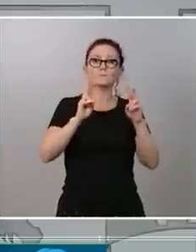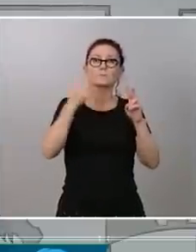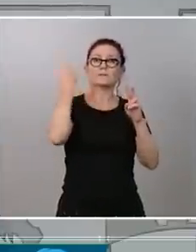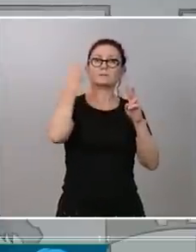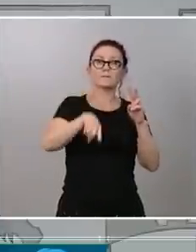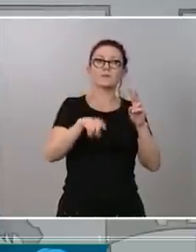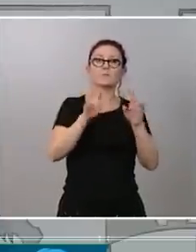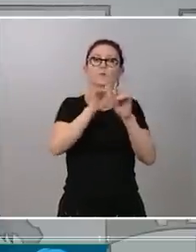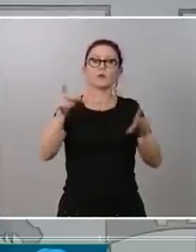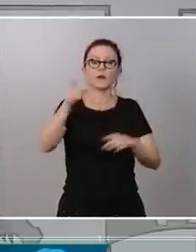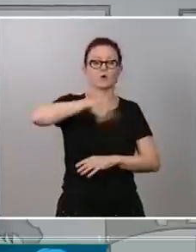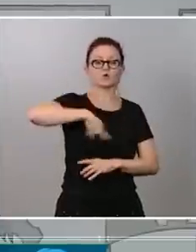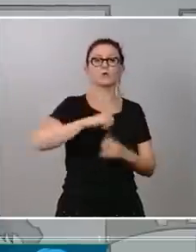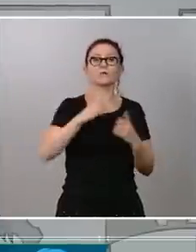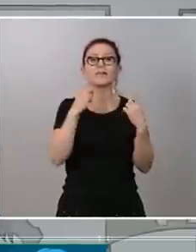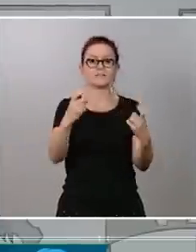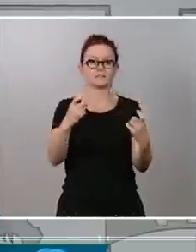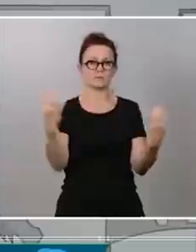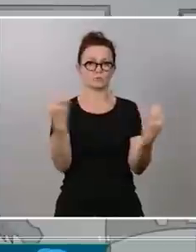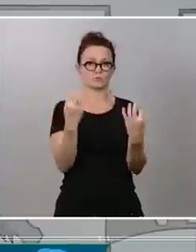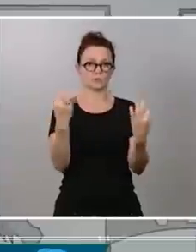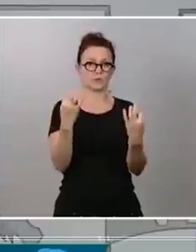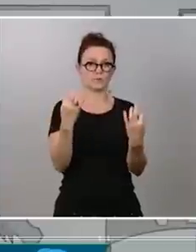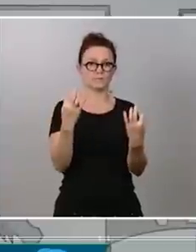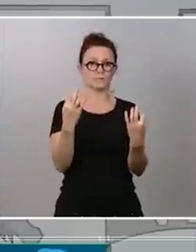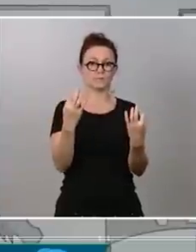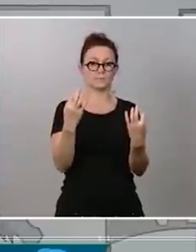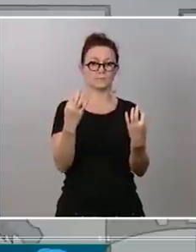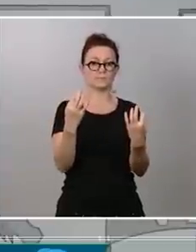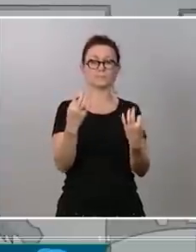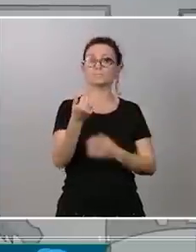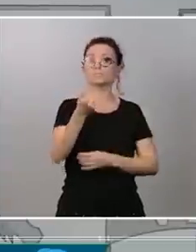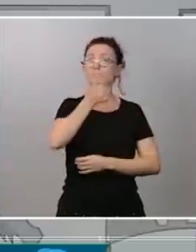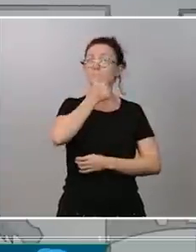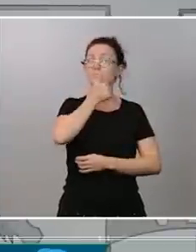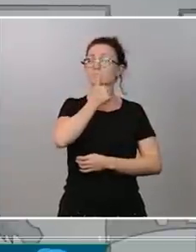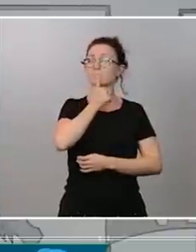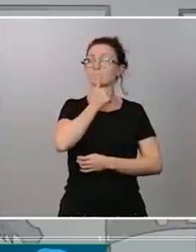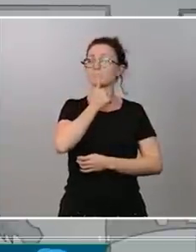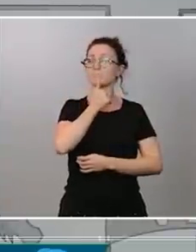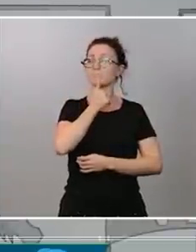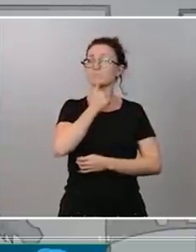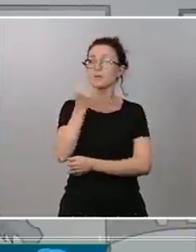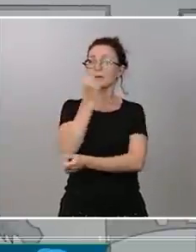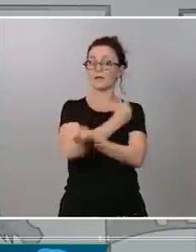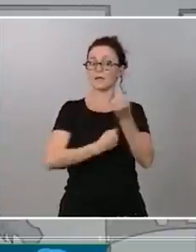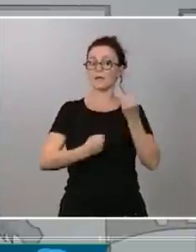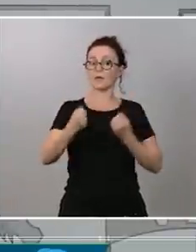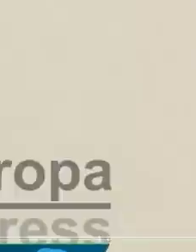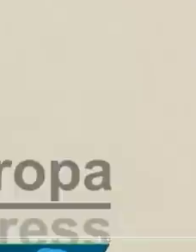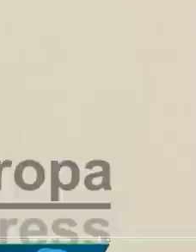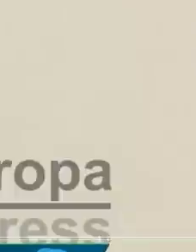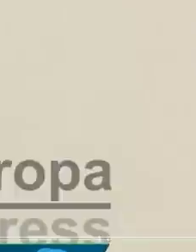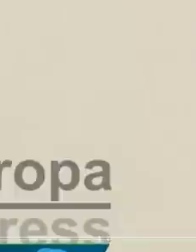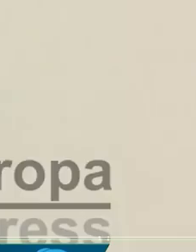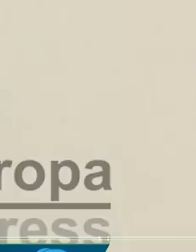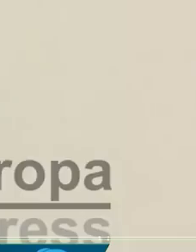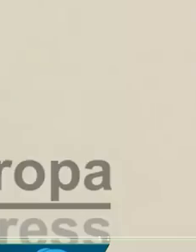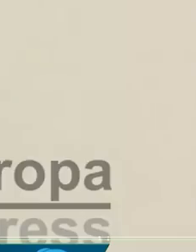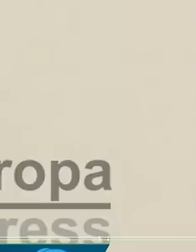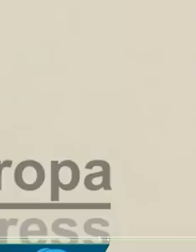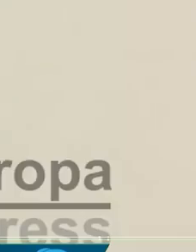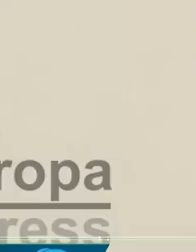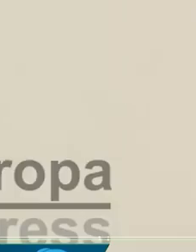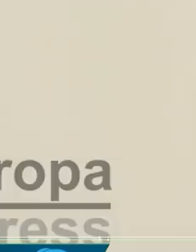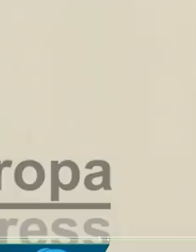todo el mundo sabe que que están como están están por lo que están están todos ayudándose tanto socialistas como comunistas para